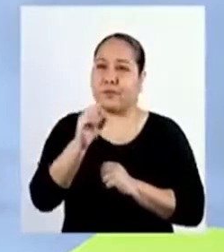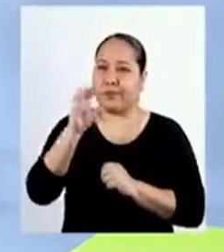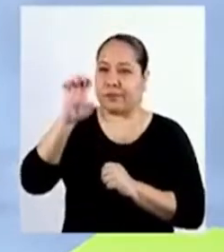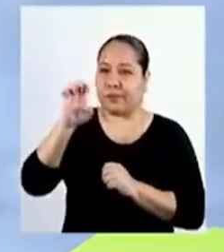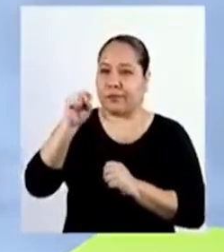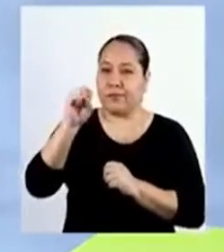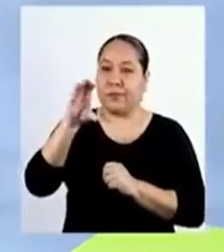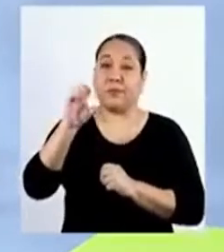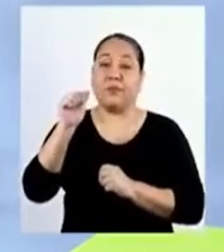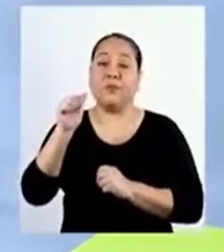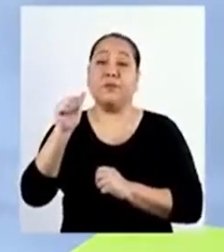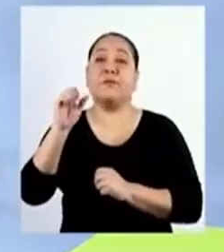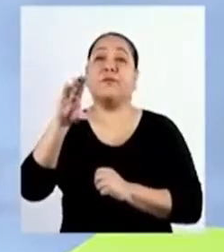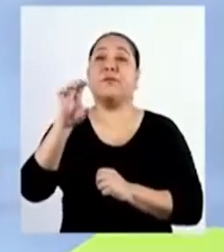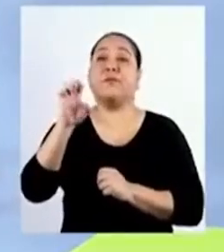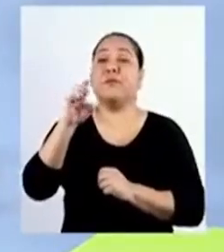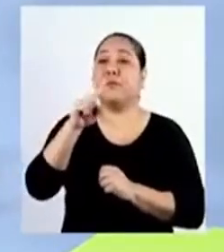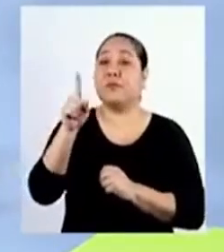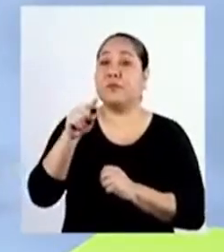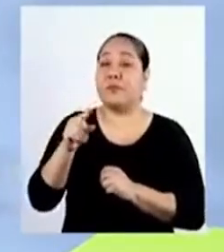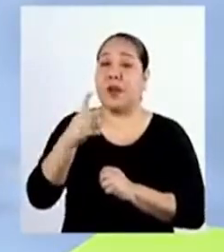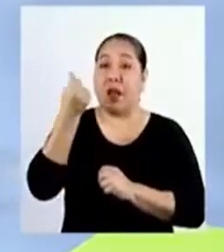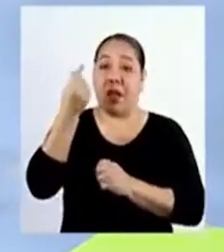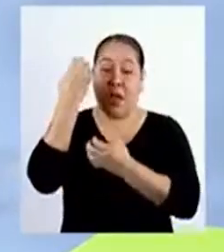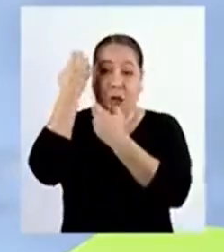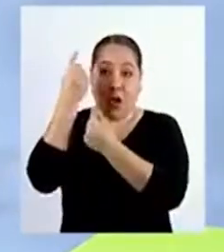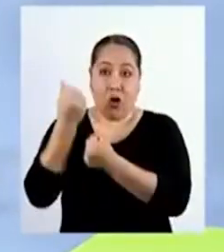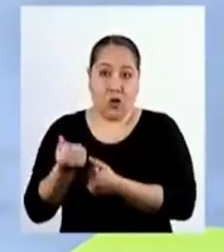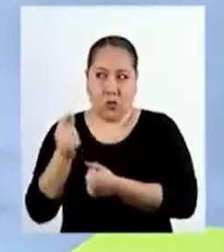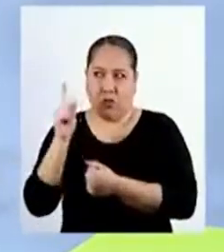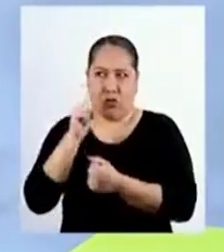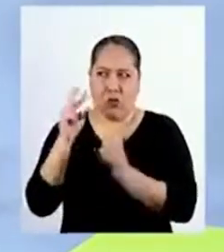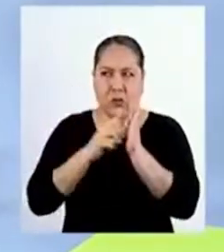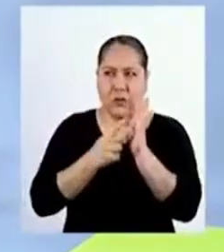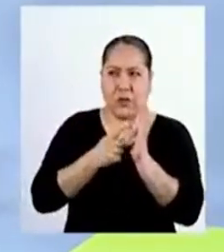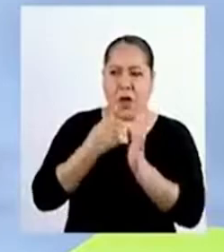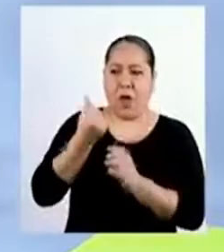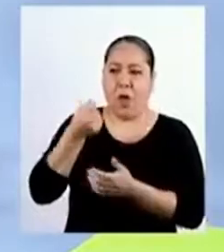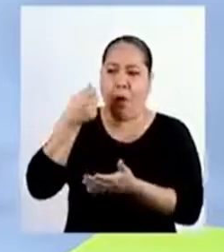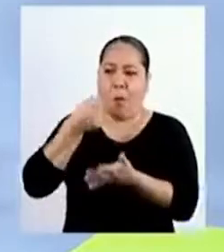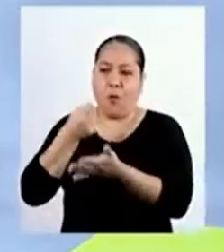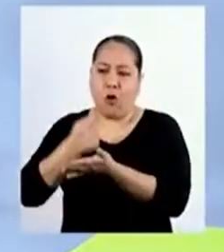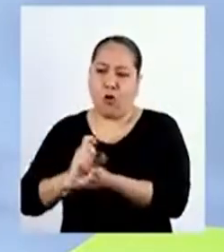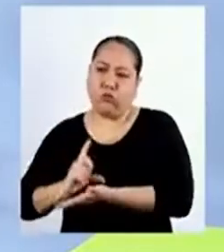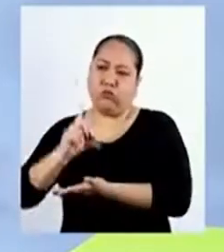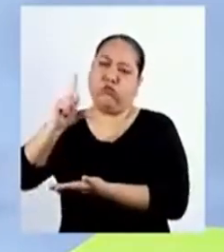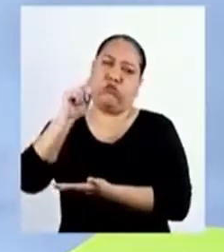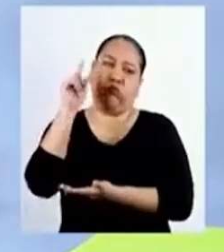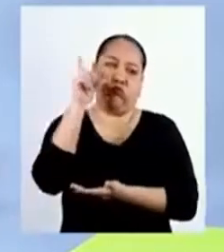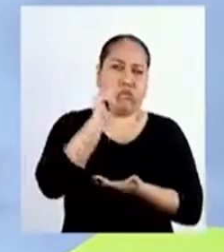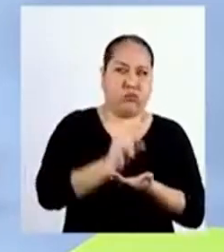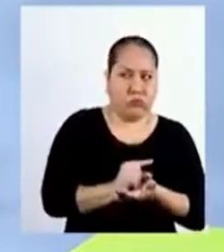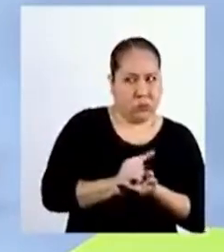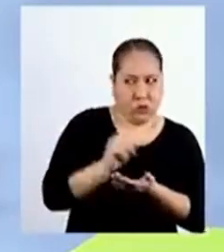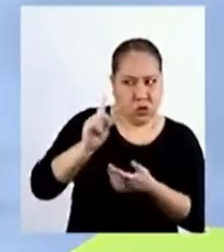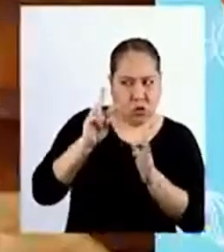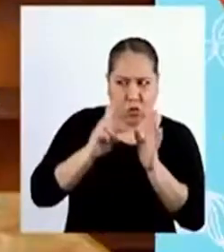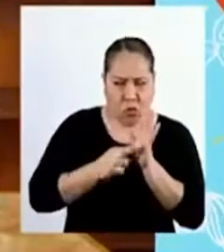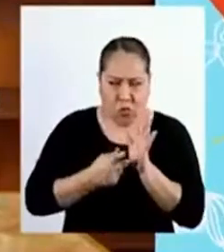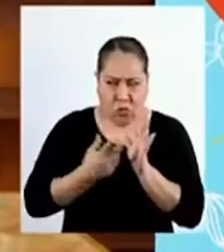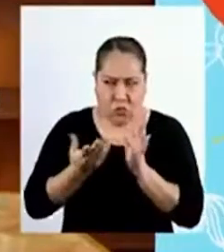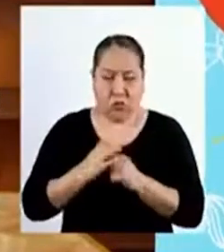escasez económica no tiene nada que ver con ganar poco o mucho dinero. ¿Es así?